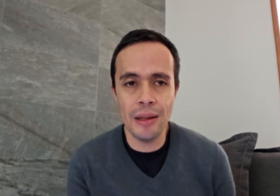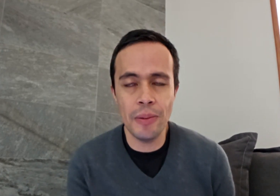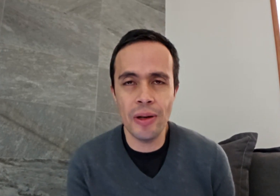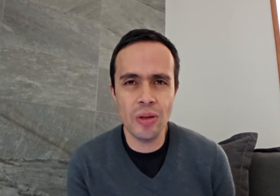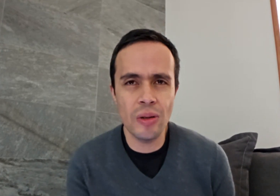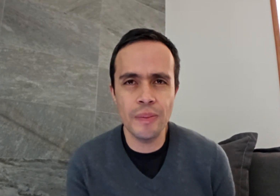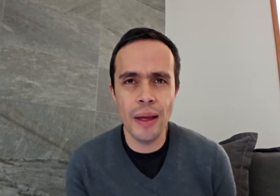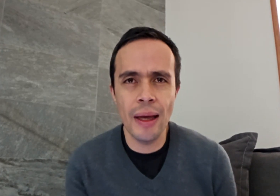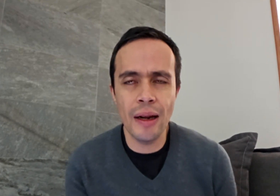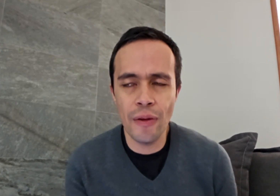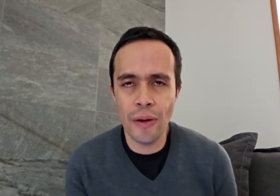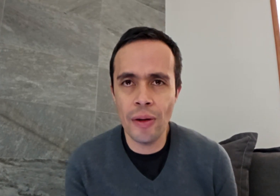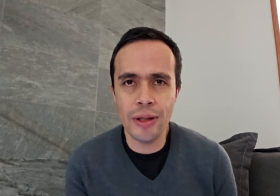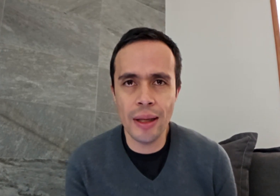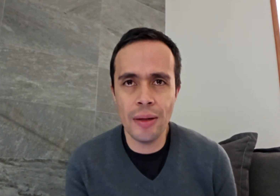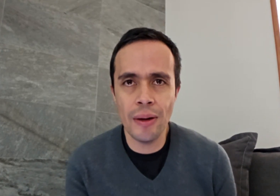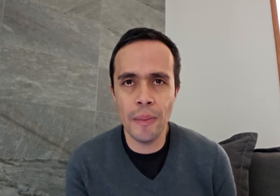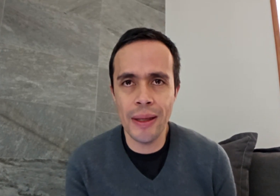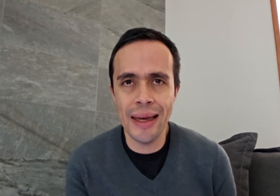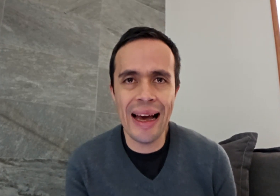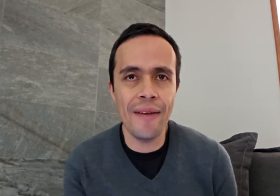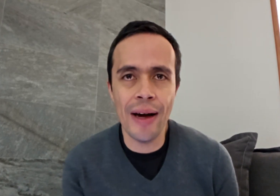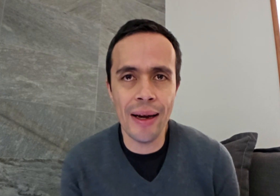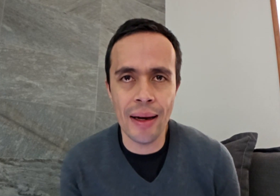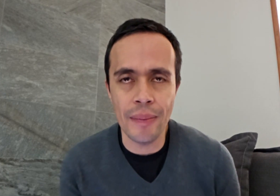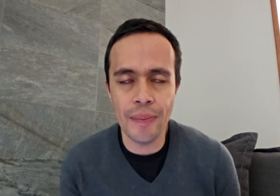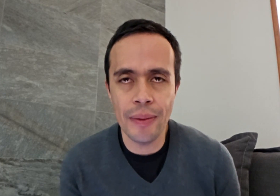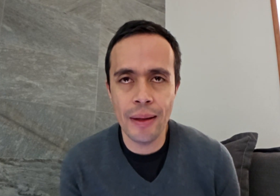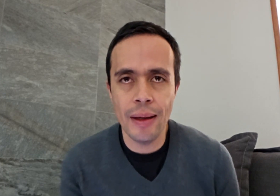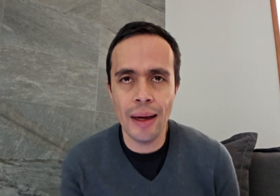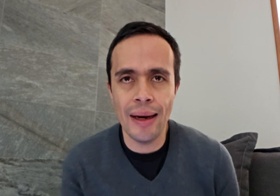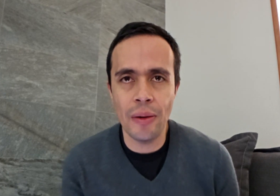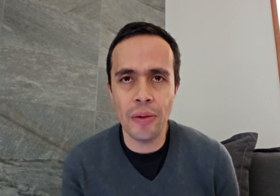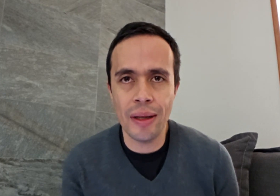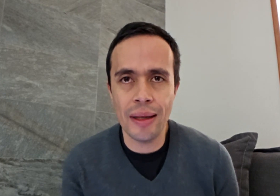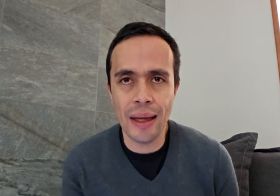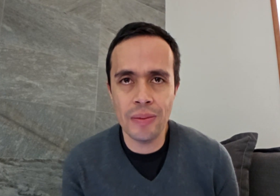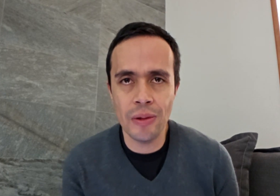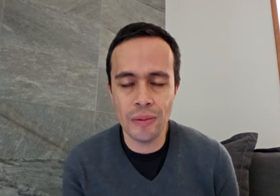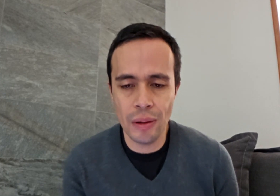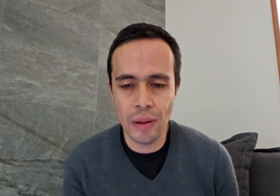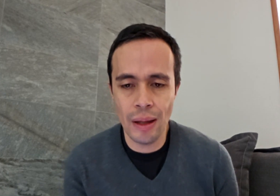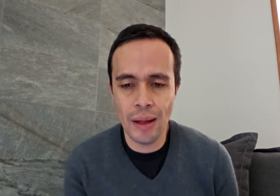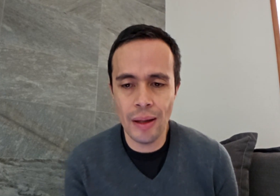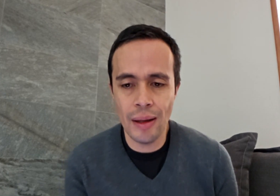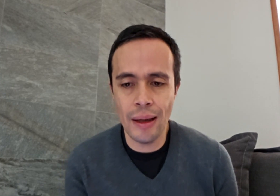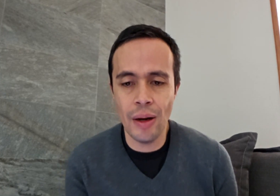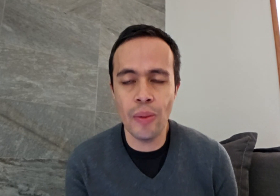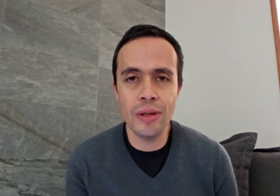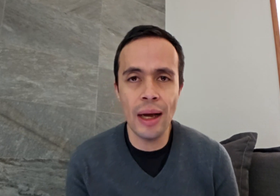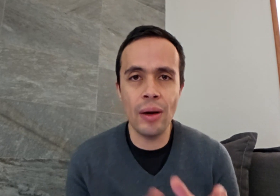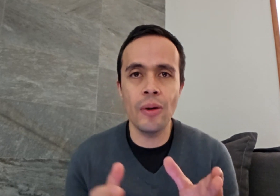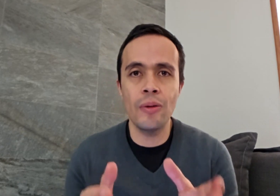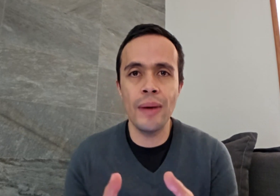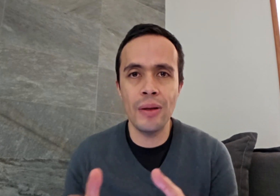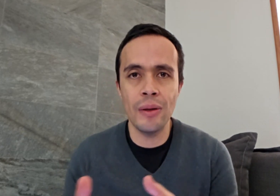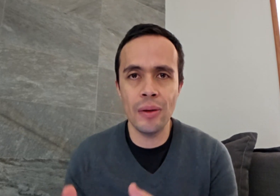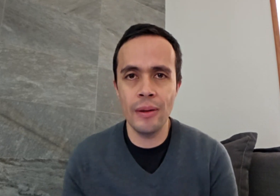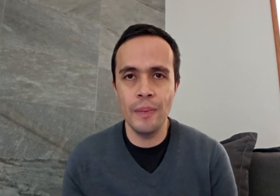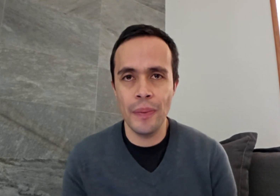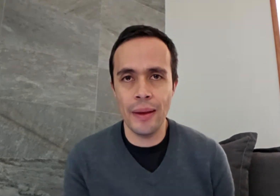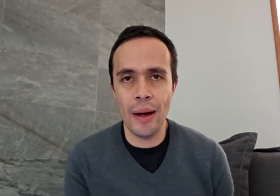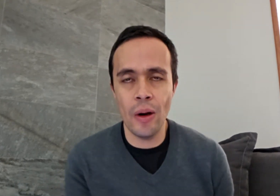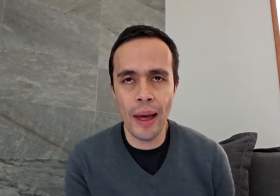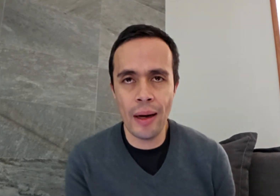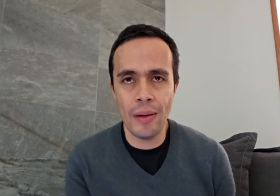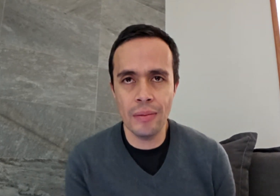del país. Y por eso, en el fondo, Zedillo y compañía avalan al autoritarismo y lo buscan como un